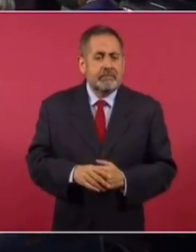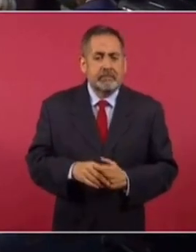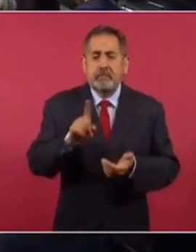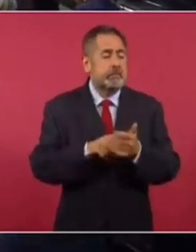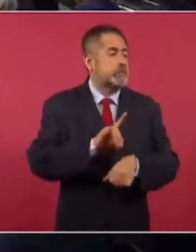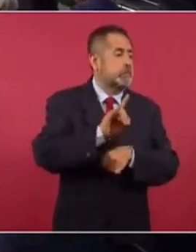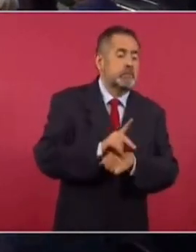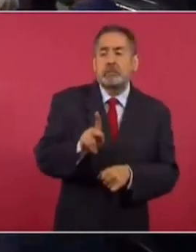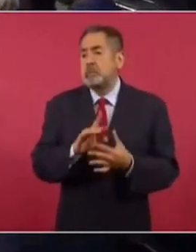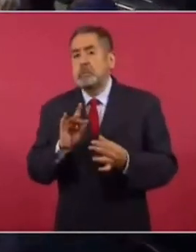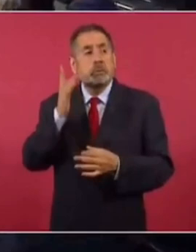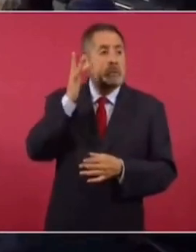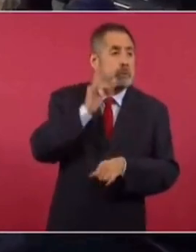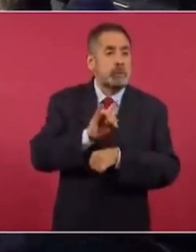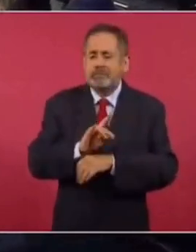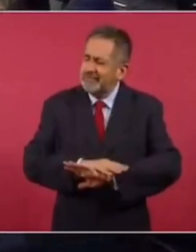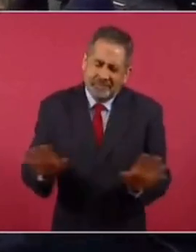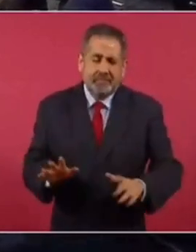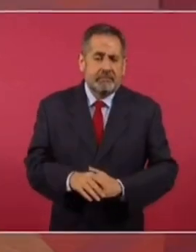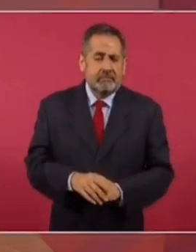el disimulo.